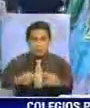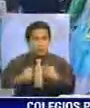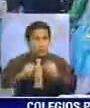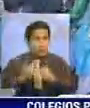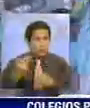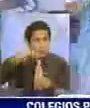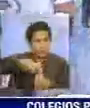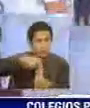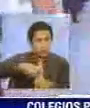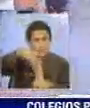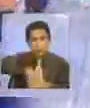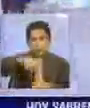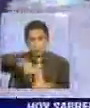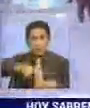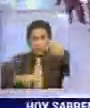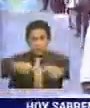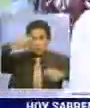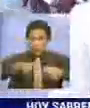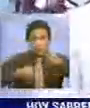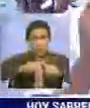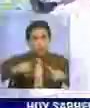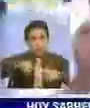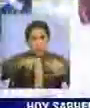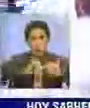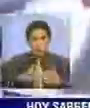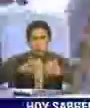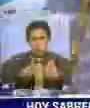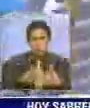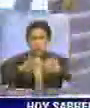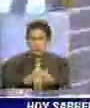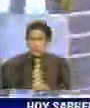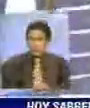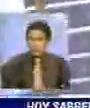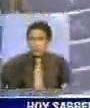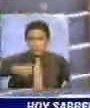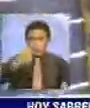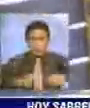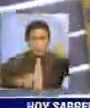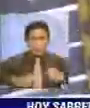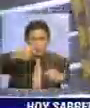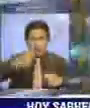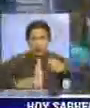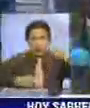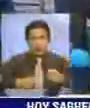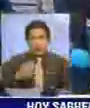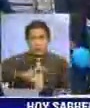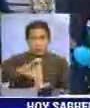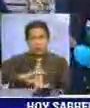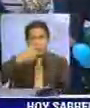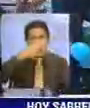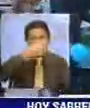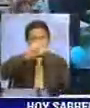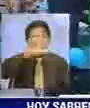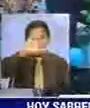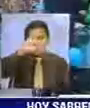para participar en este desfile. Y mientras avanza la banda de barra, de guerra del Gallegos Lara, vamos